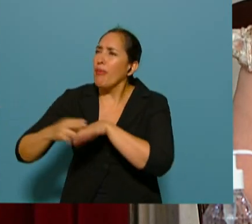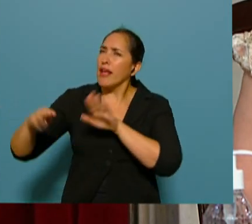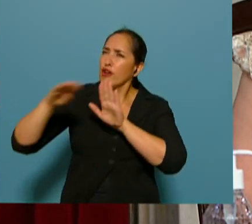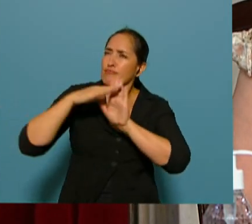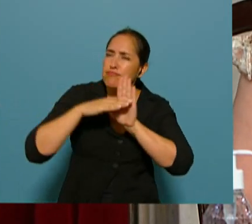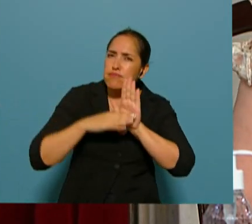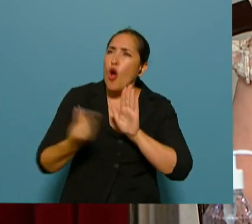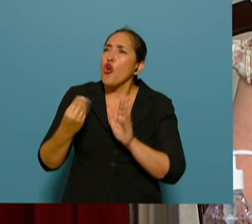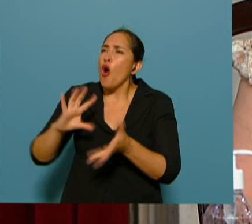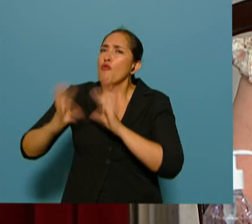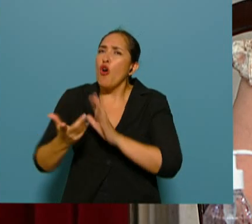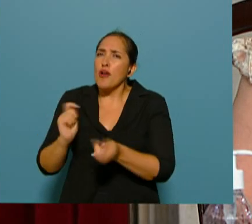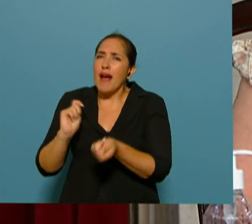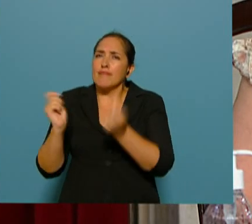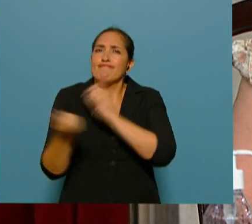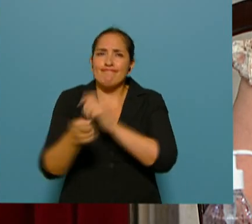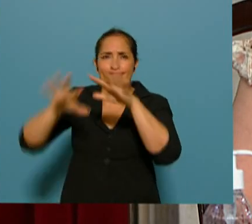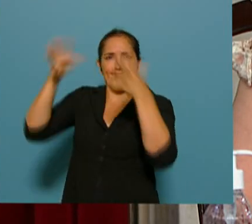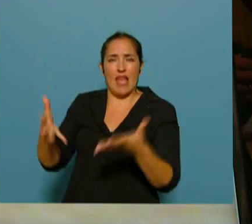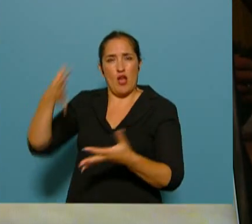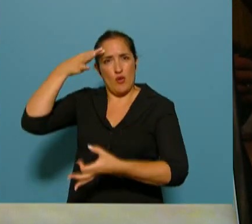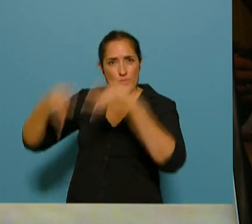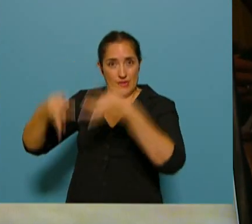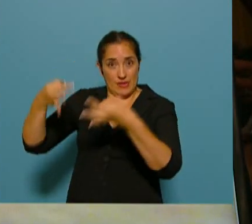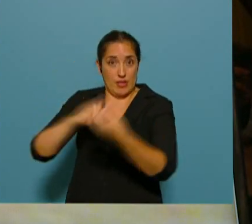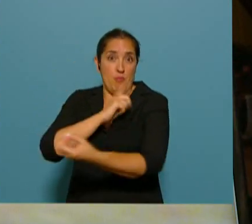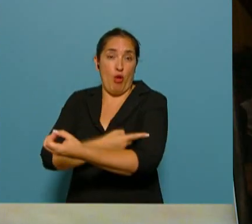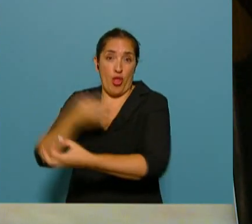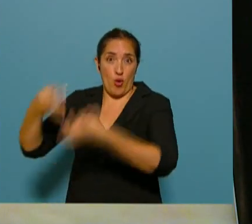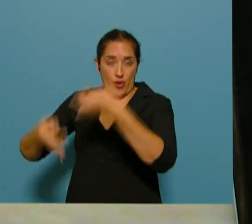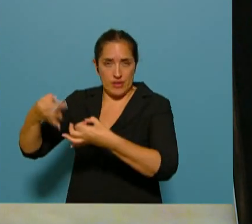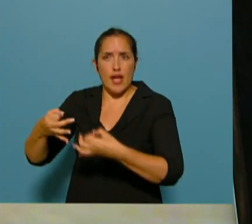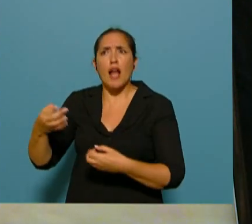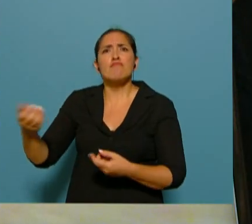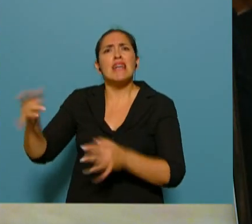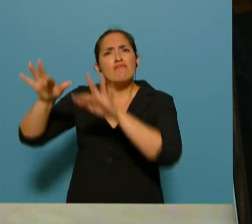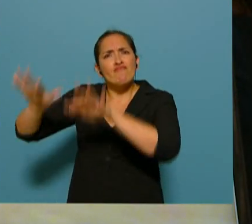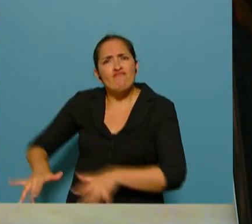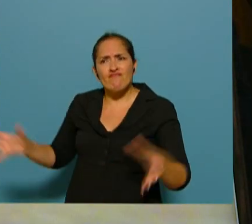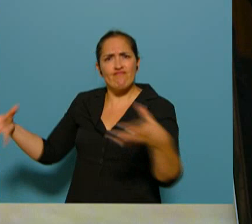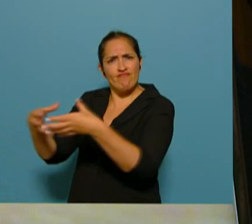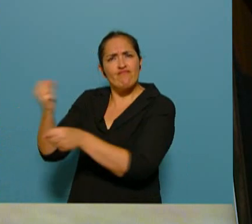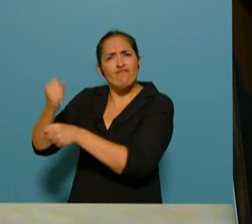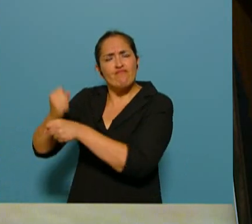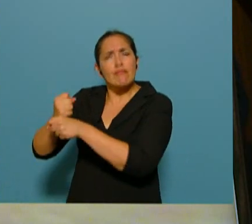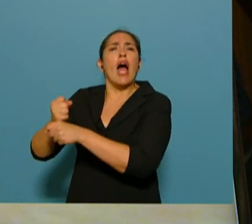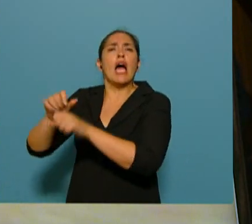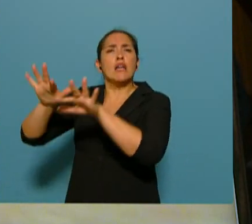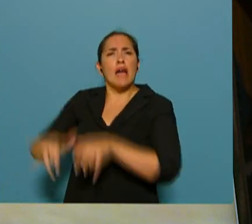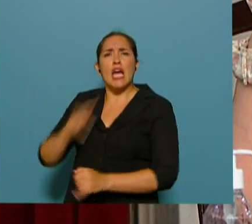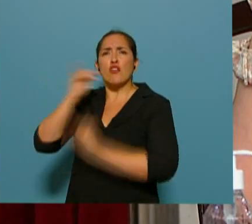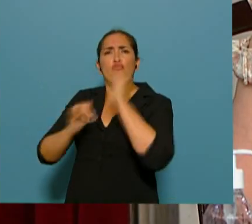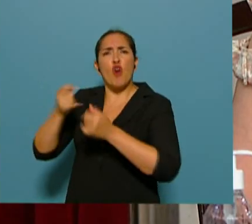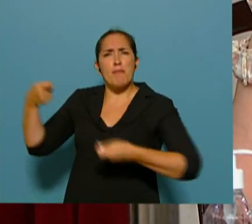de posibles transformaciones del Poder Judicial. Recibí un informe extenso y diverso, con múltiples análisis y